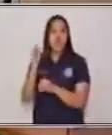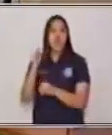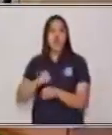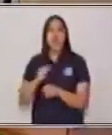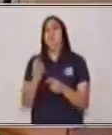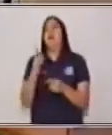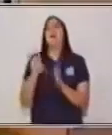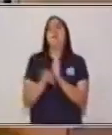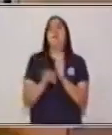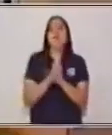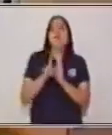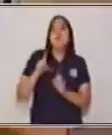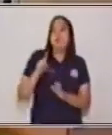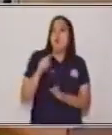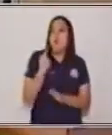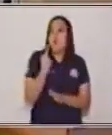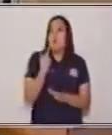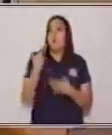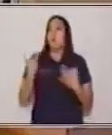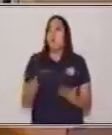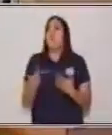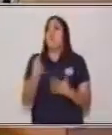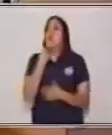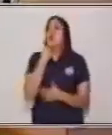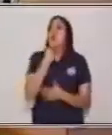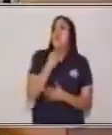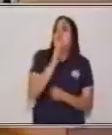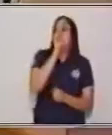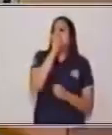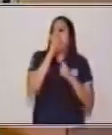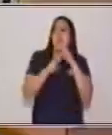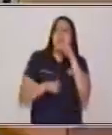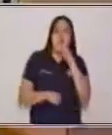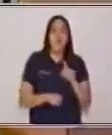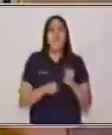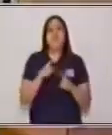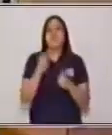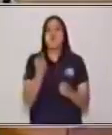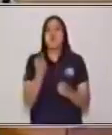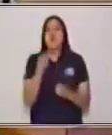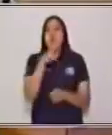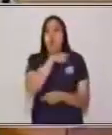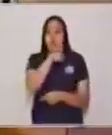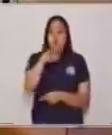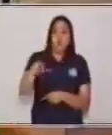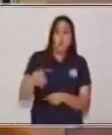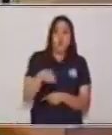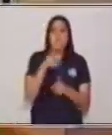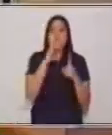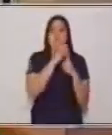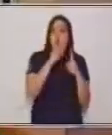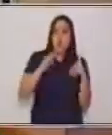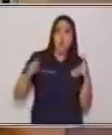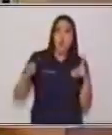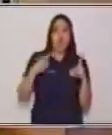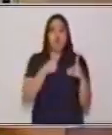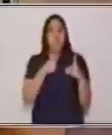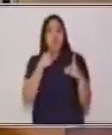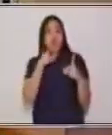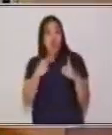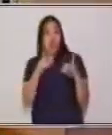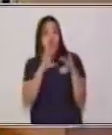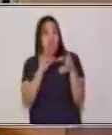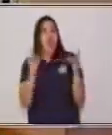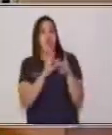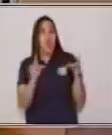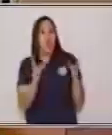Primero, ¿qué es lo? Me indica la interrogante. Quiero que ustedes, a través de la oración que yo ahorita les voy a indicar,